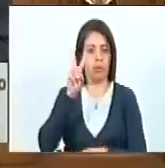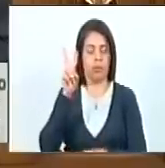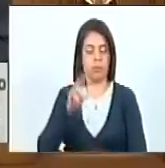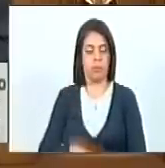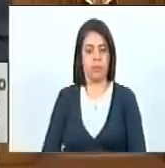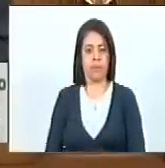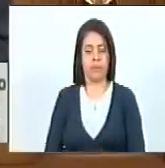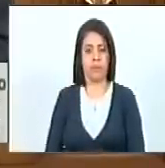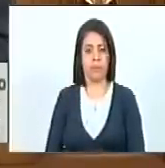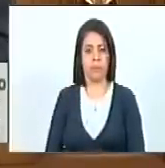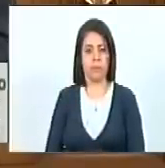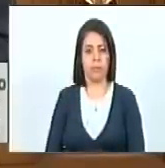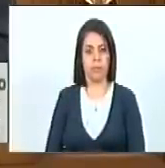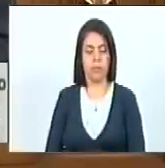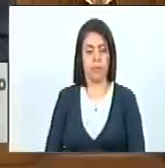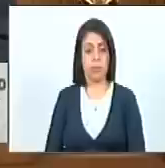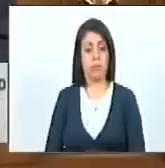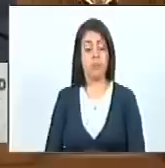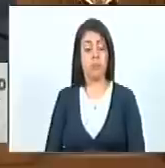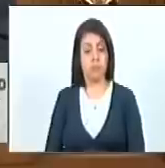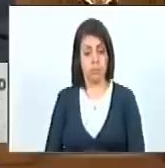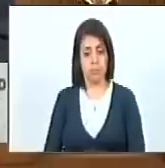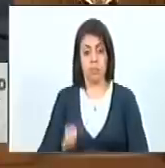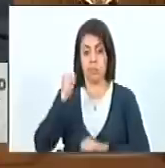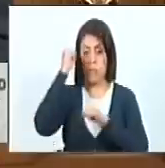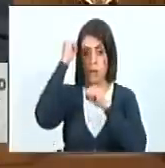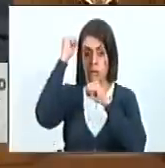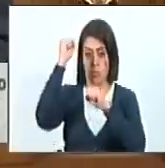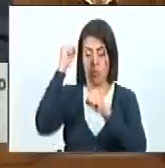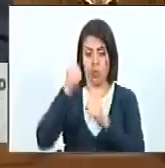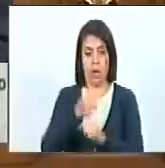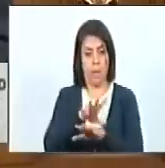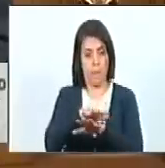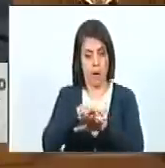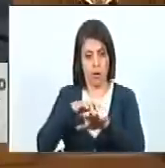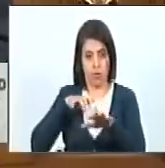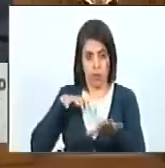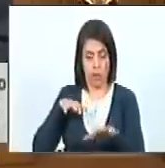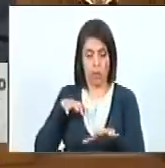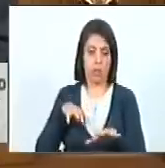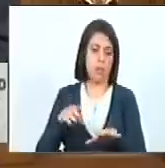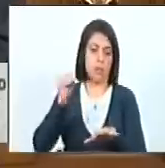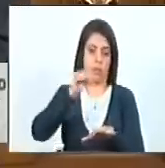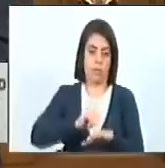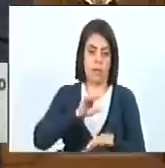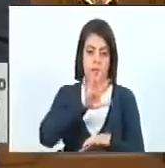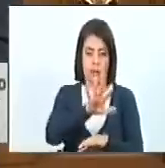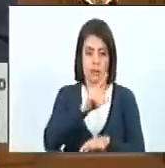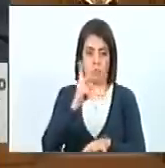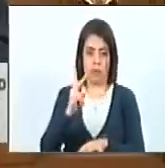de Venezuela, a la luz de la victoria por amplia mayoría, con más del